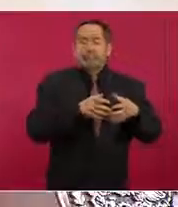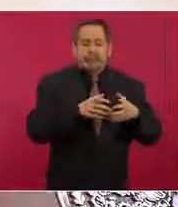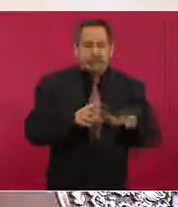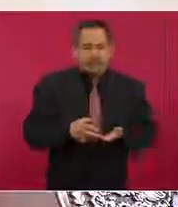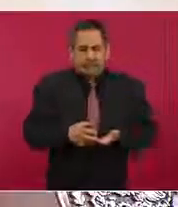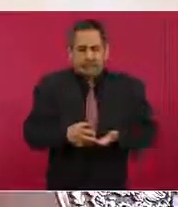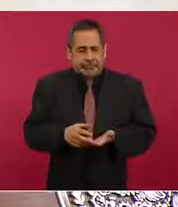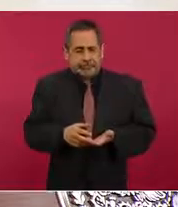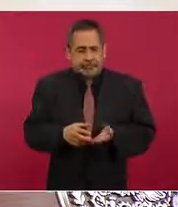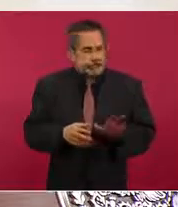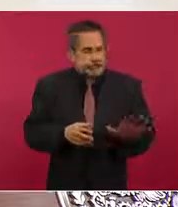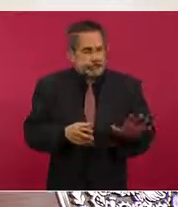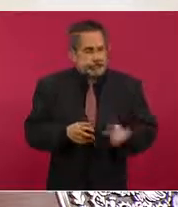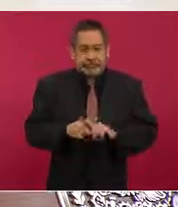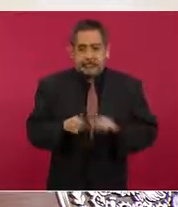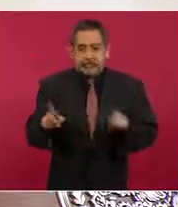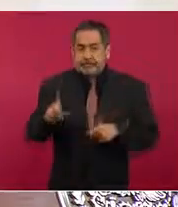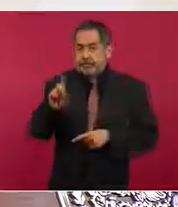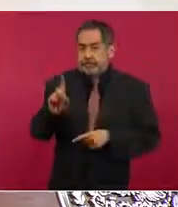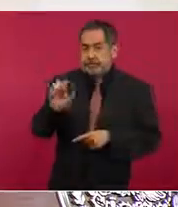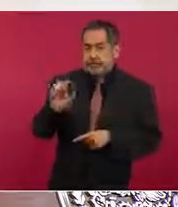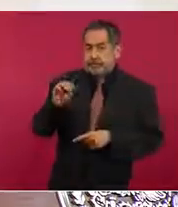La democracia